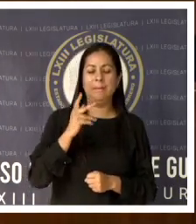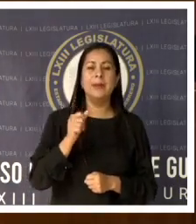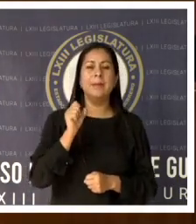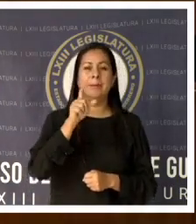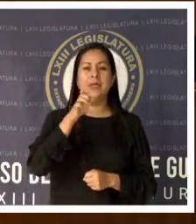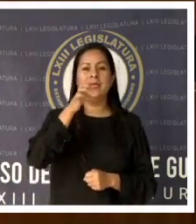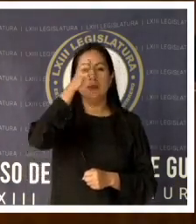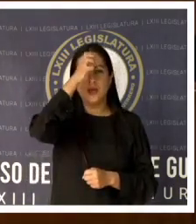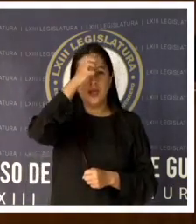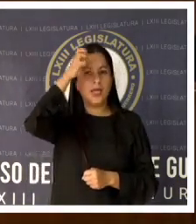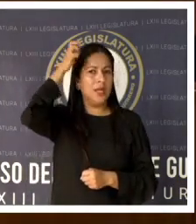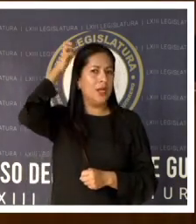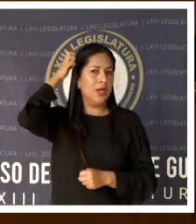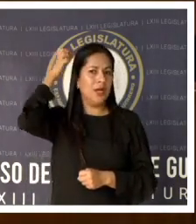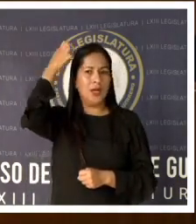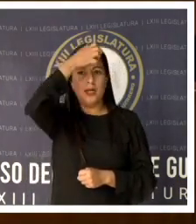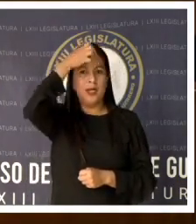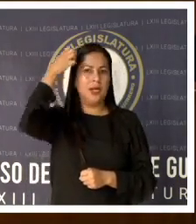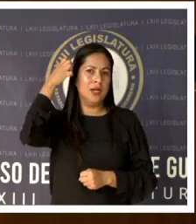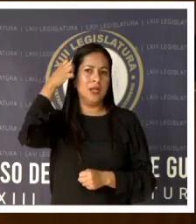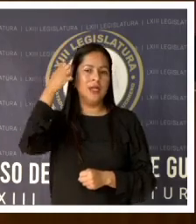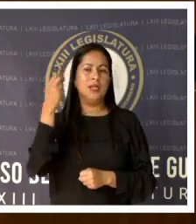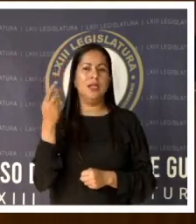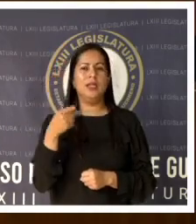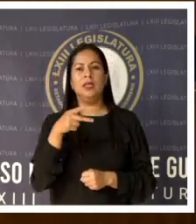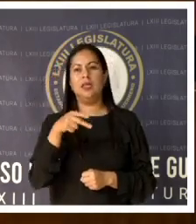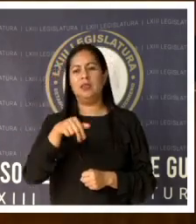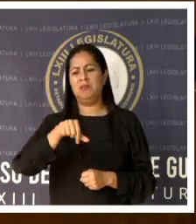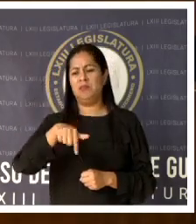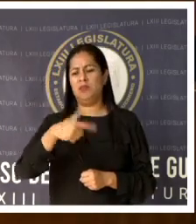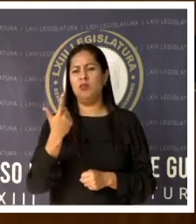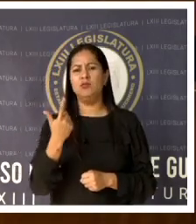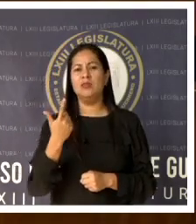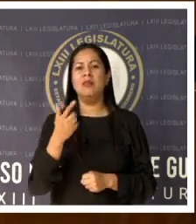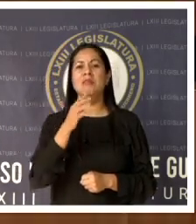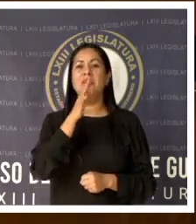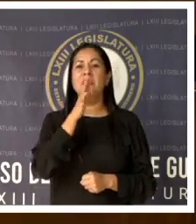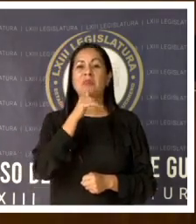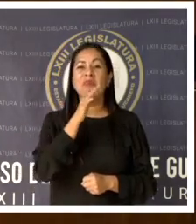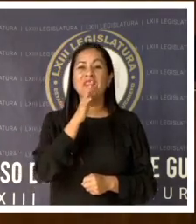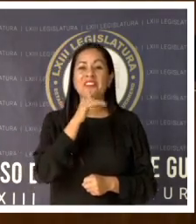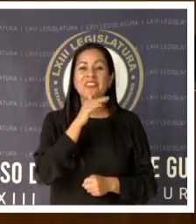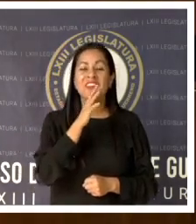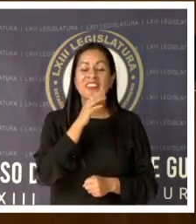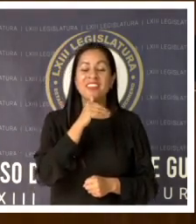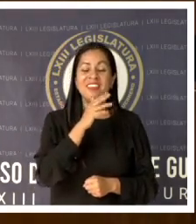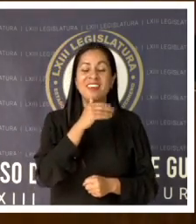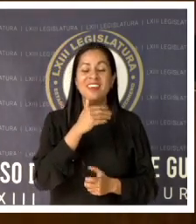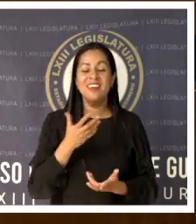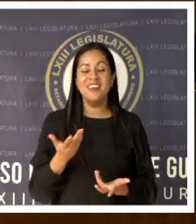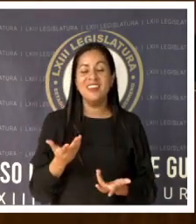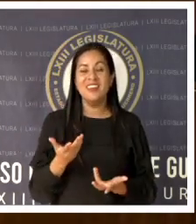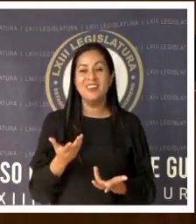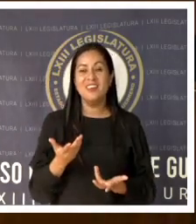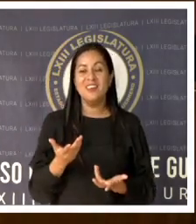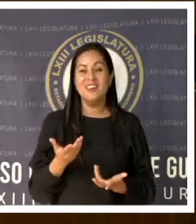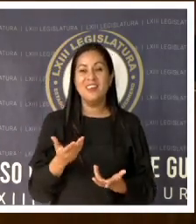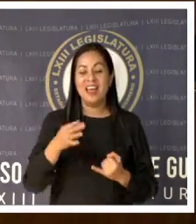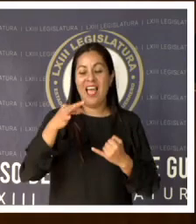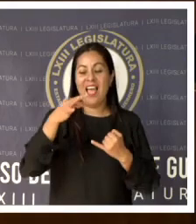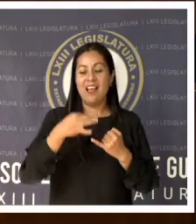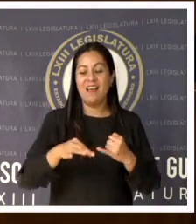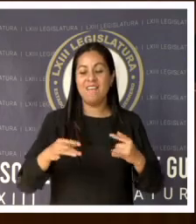Enrique Peña Nieto que fueron juntados fueron doce no pudieron terminar la